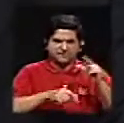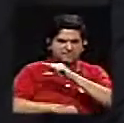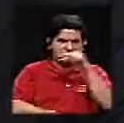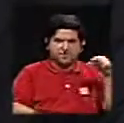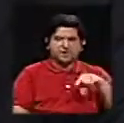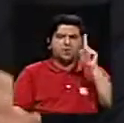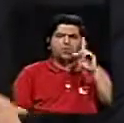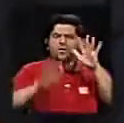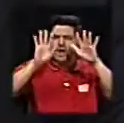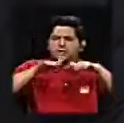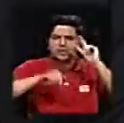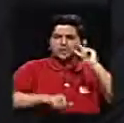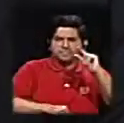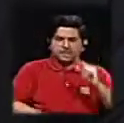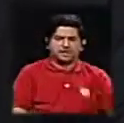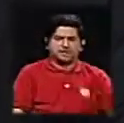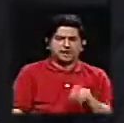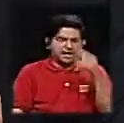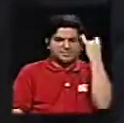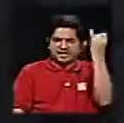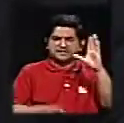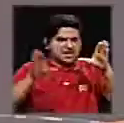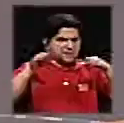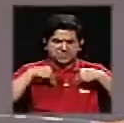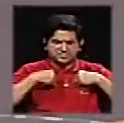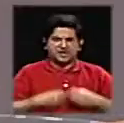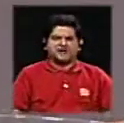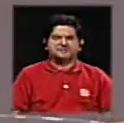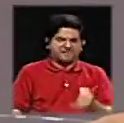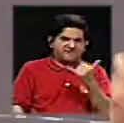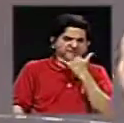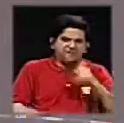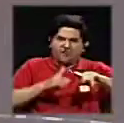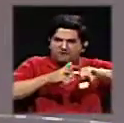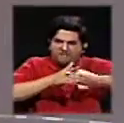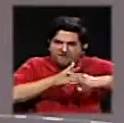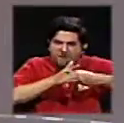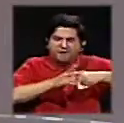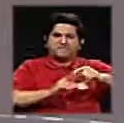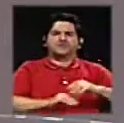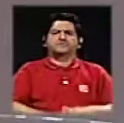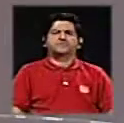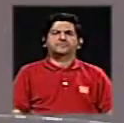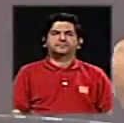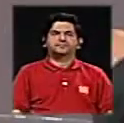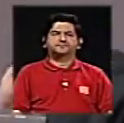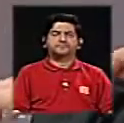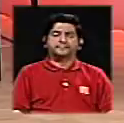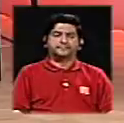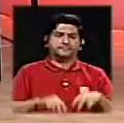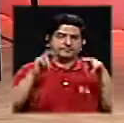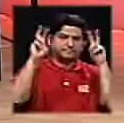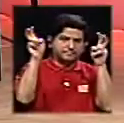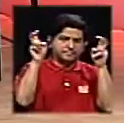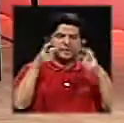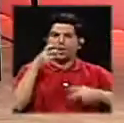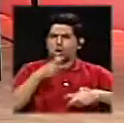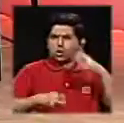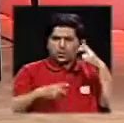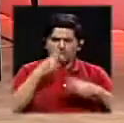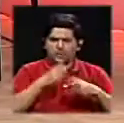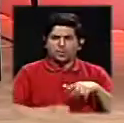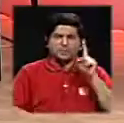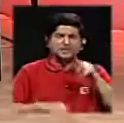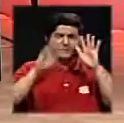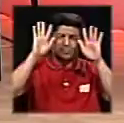una tormentita. Ese argumento no es aceptable. Falló el mantenimiento. ¿Cómo es que estos problemas por